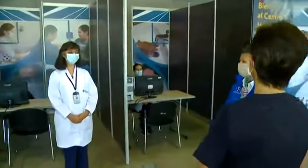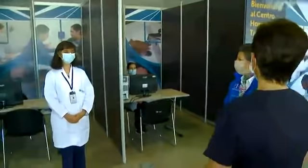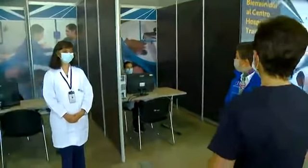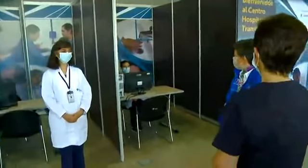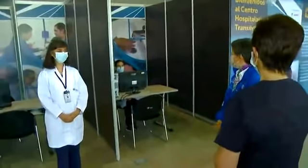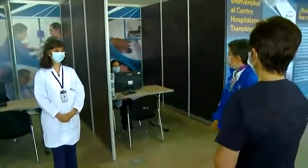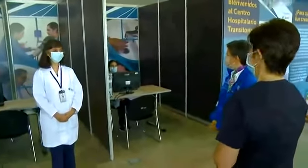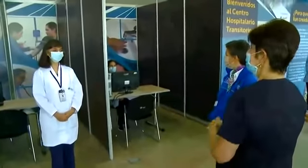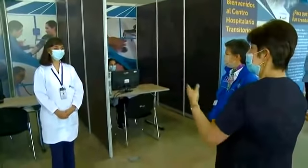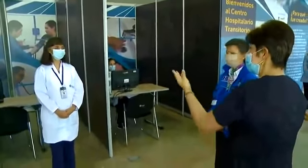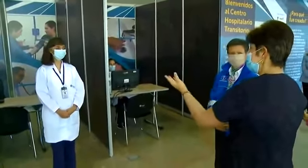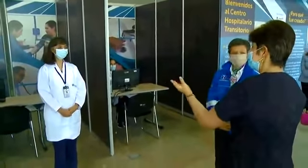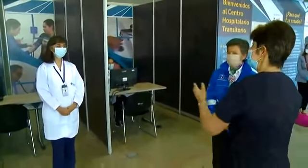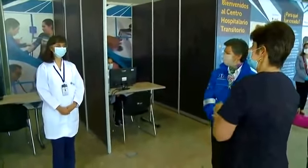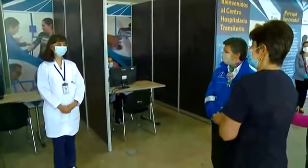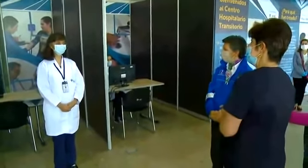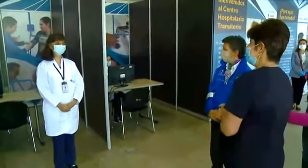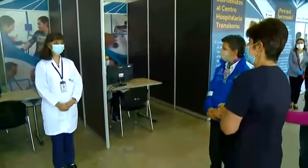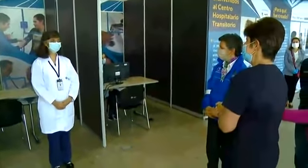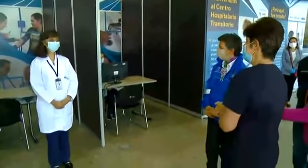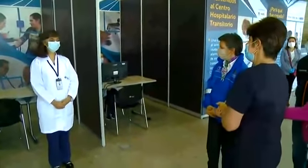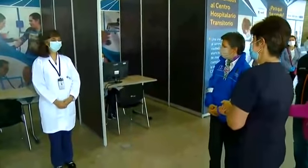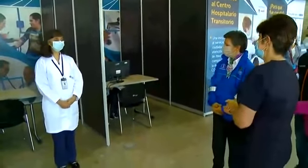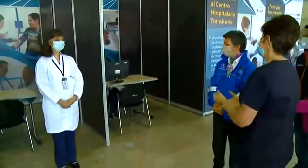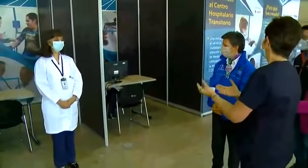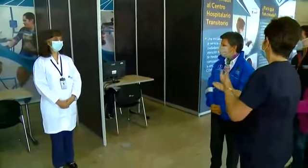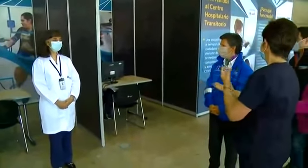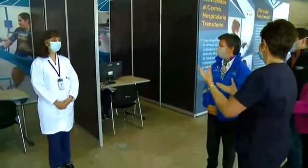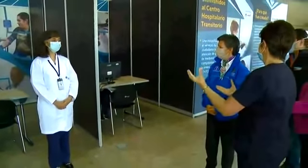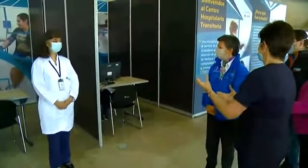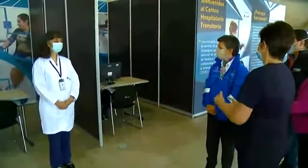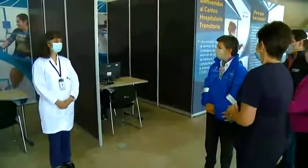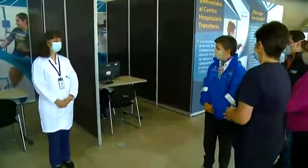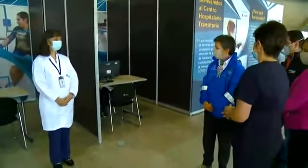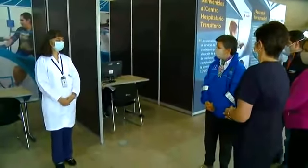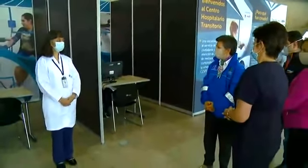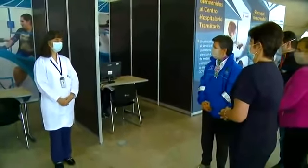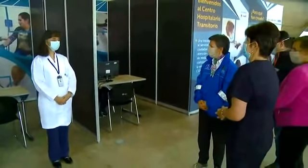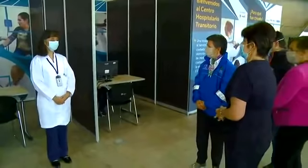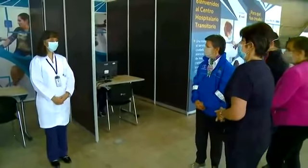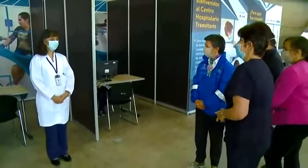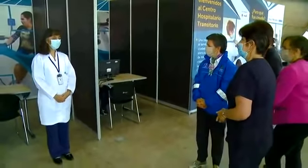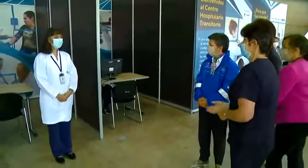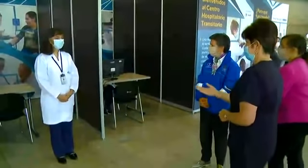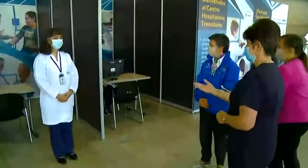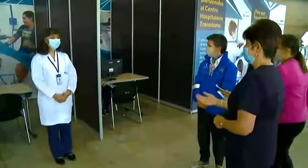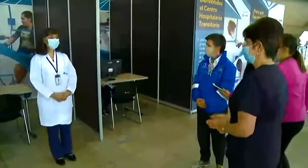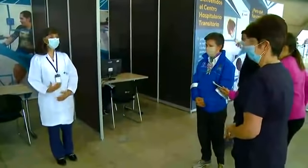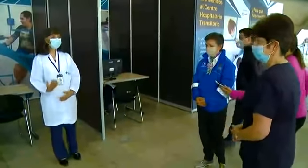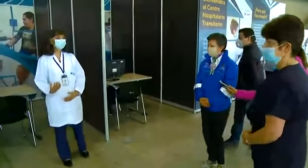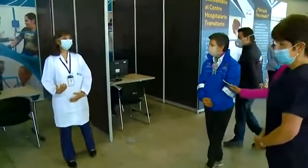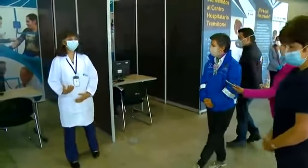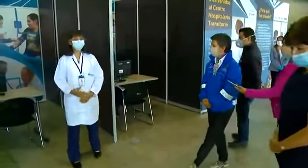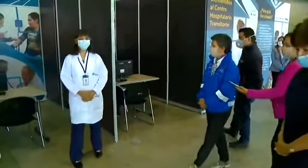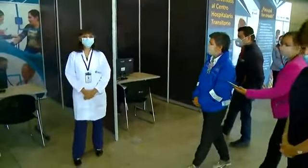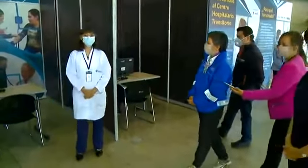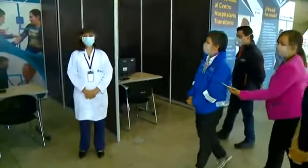por su trabajo. Y quisiera que la doctora Adriana del Pilar le comentara cómo va a ser la actividad con los familiares. Este es el